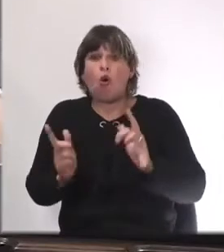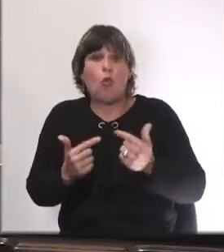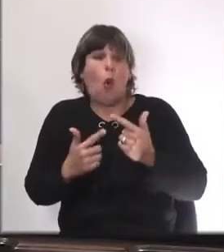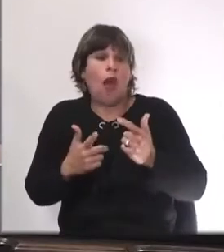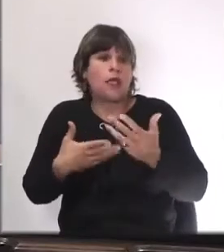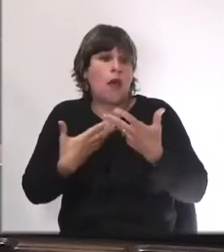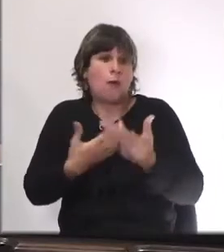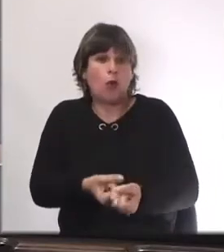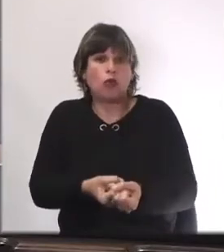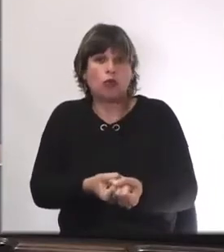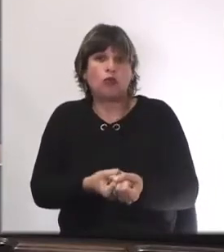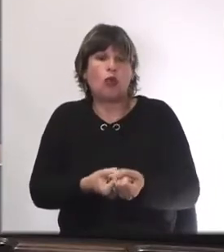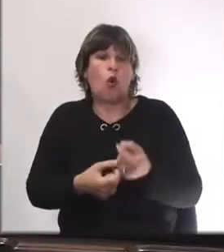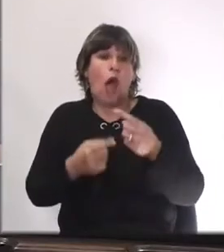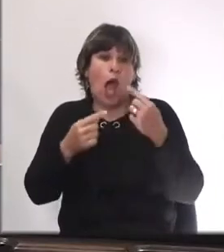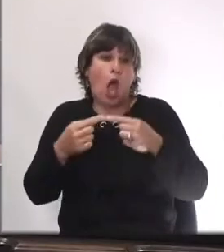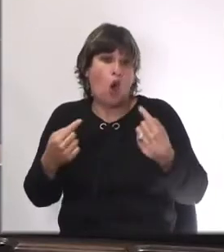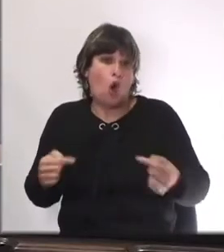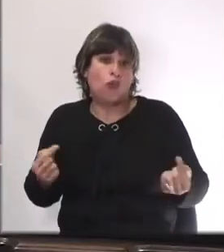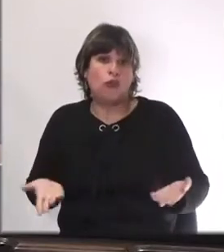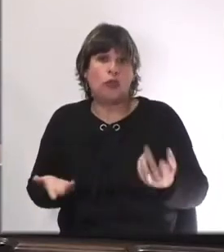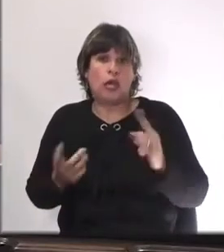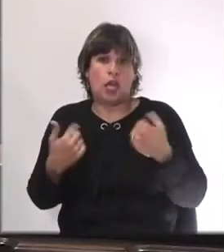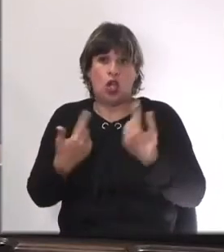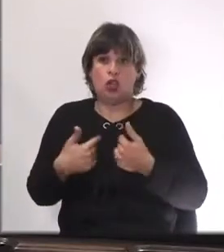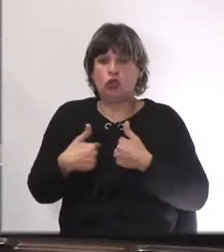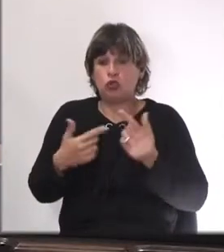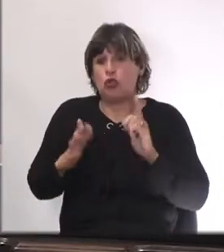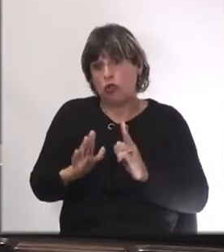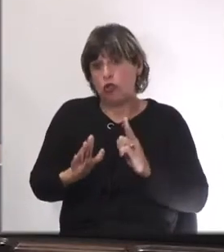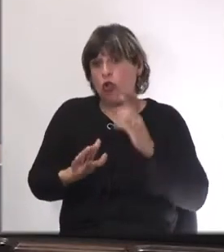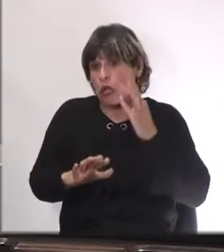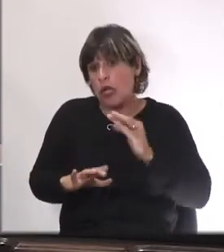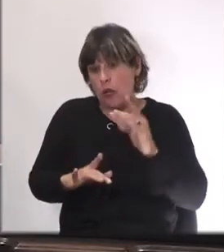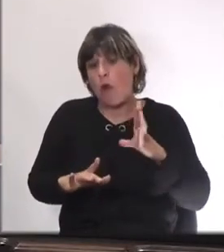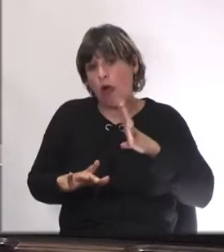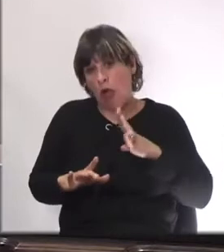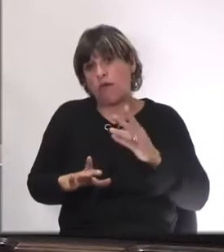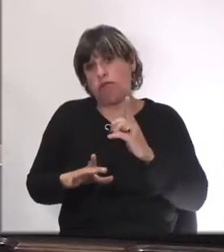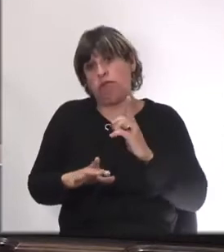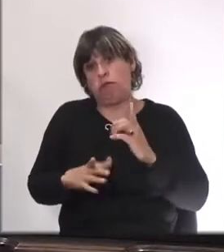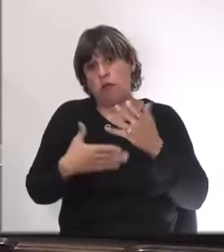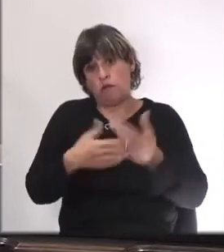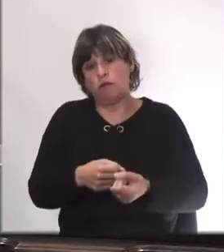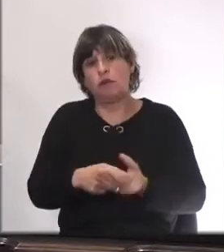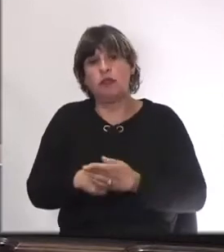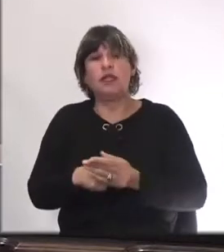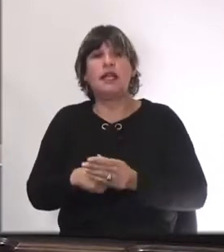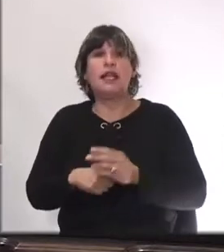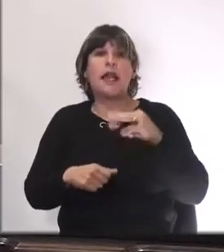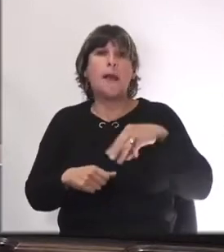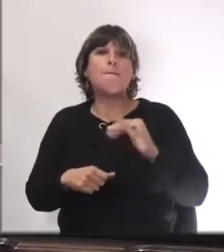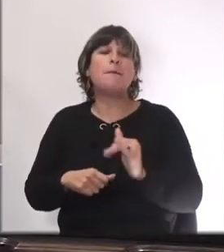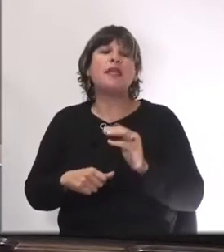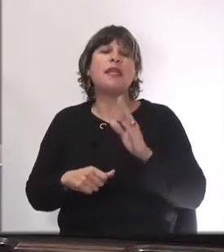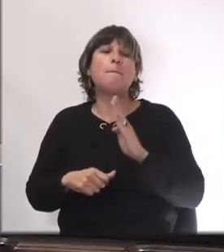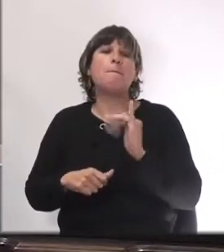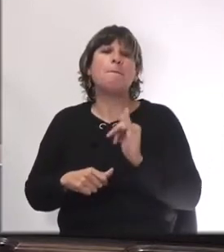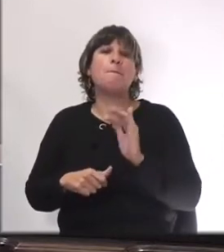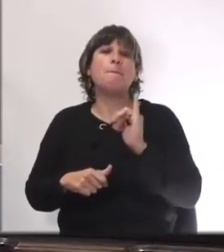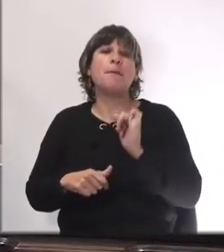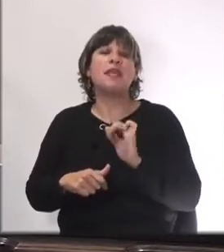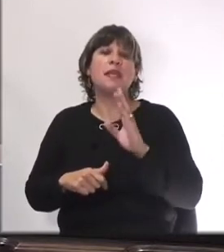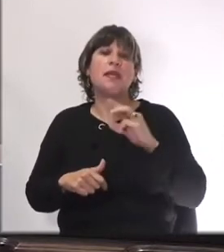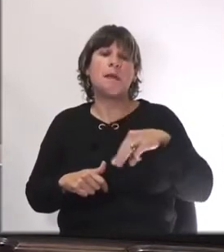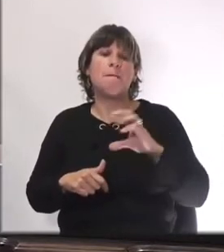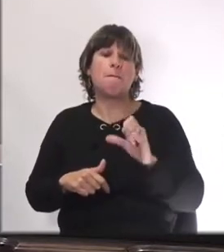apoyo a cosas que entendemos que debería haberlas. Las MIPYMES, que generan